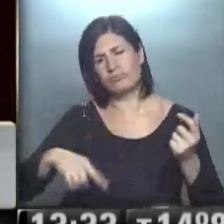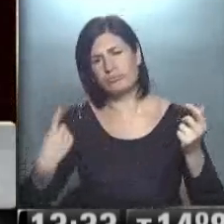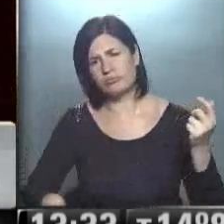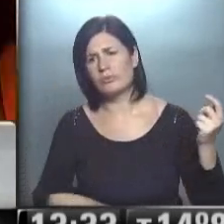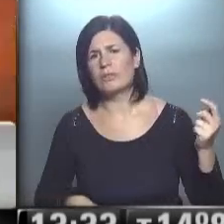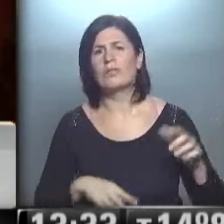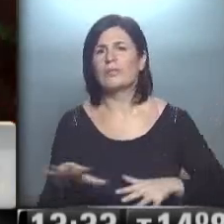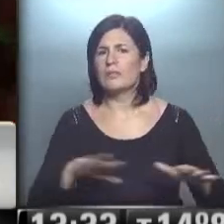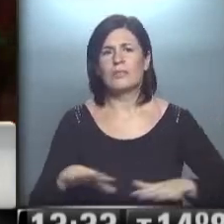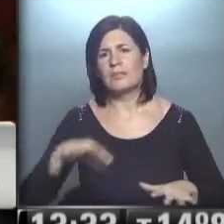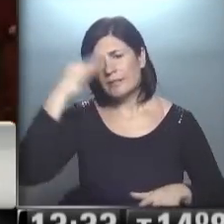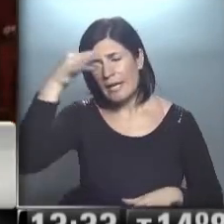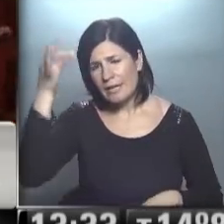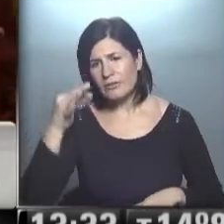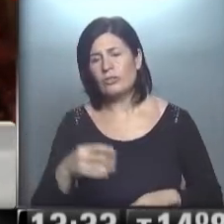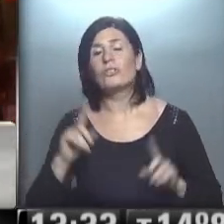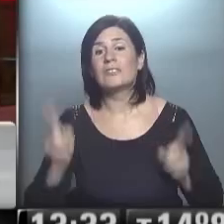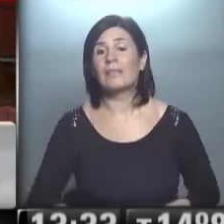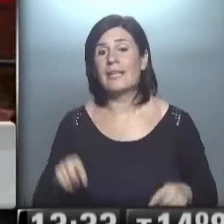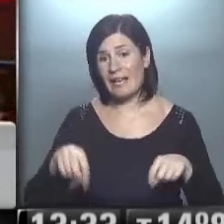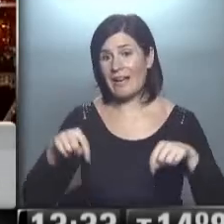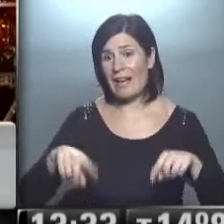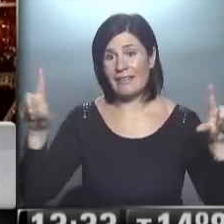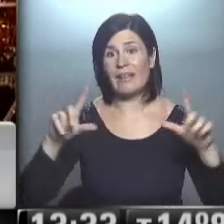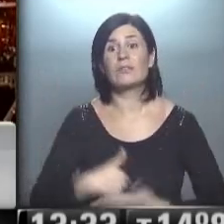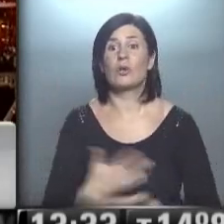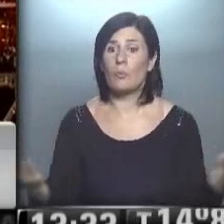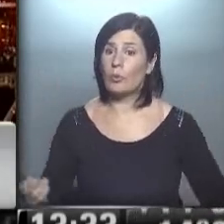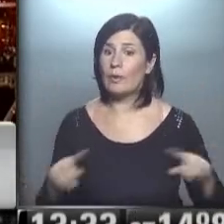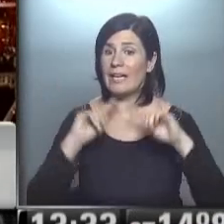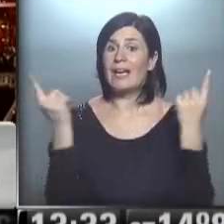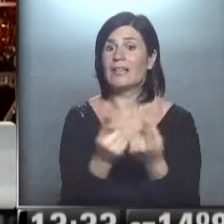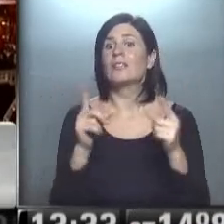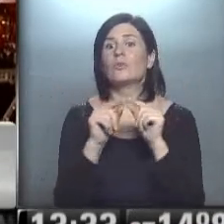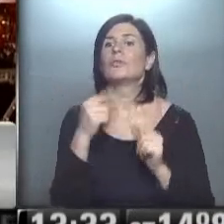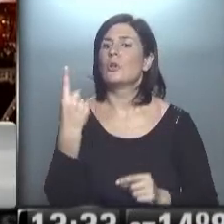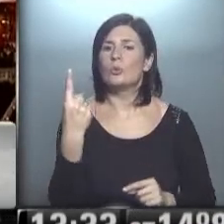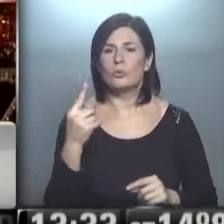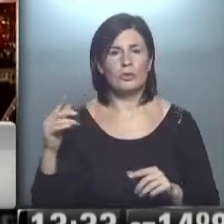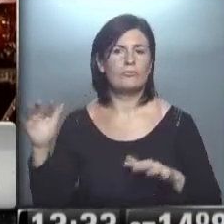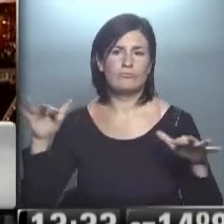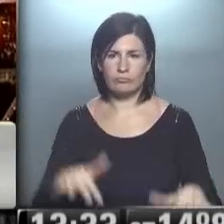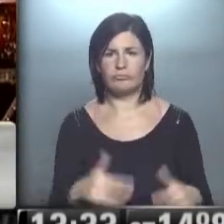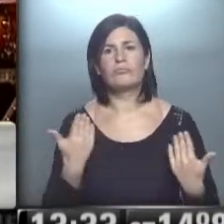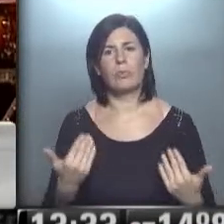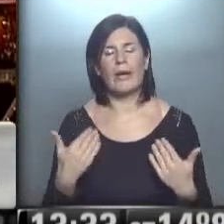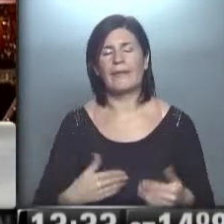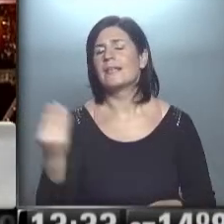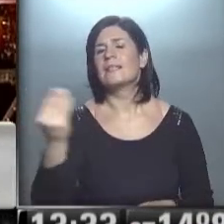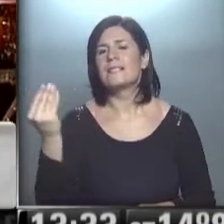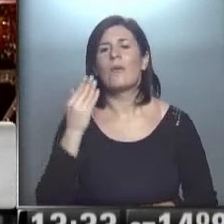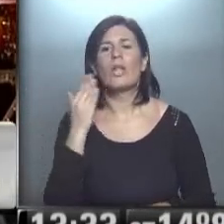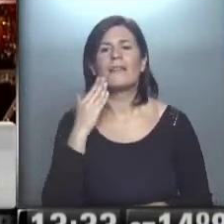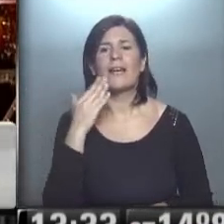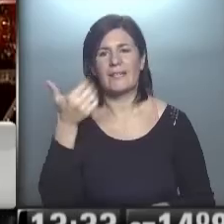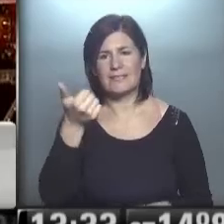en el estudio, ese es el último espectáculo, y en el estudio 1 de la televisión pública van a estar en el marco del Entrá, este sábado también por la tarde, a